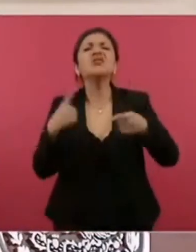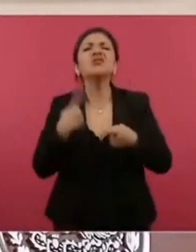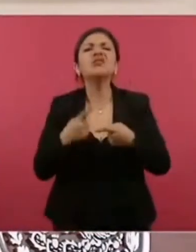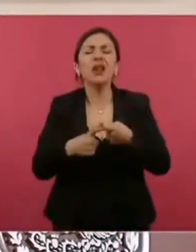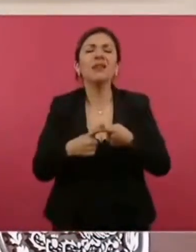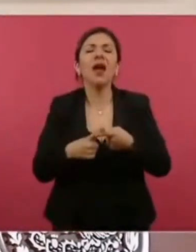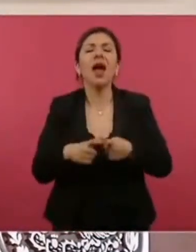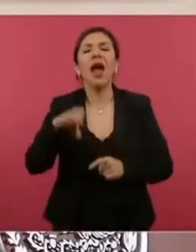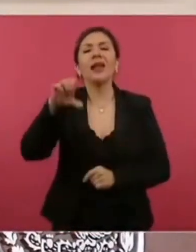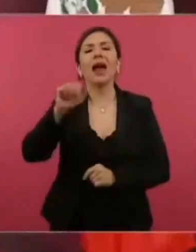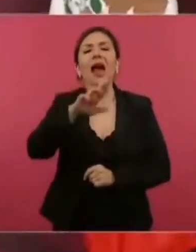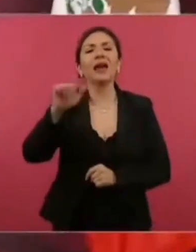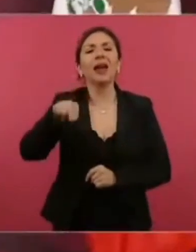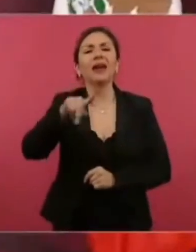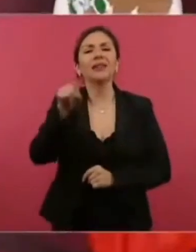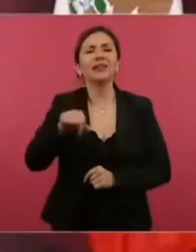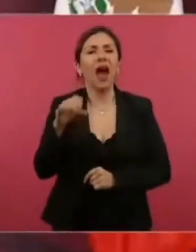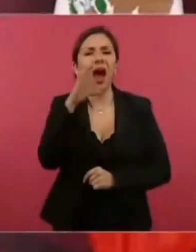Venustiano Carranza,